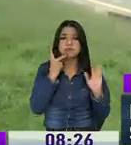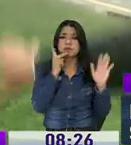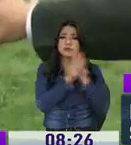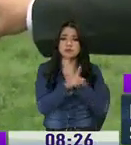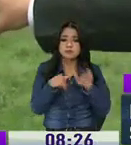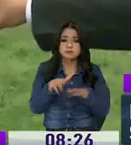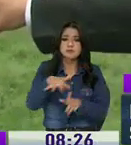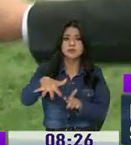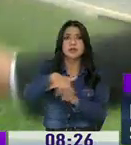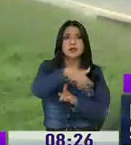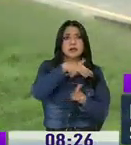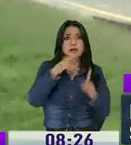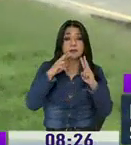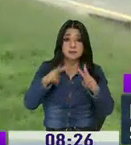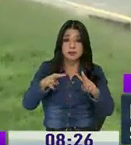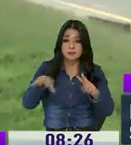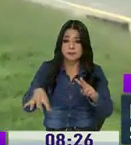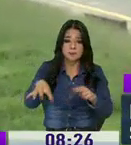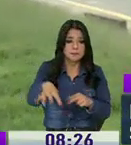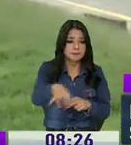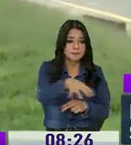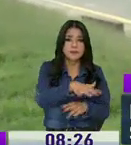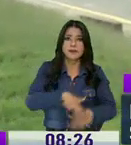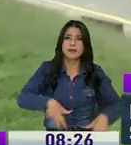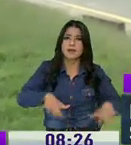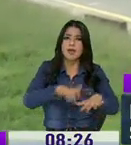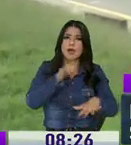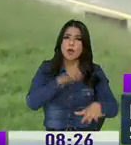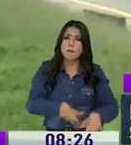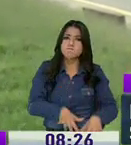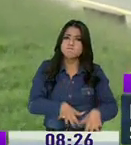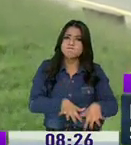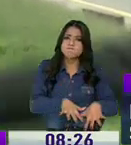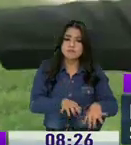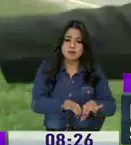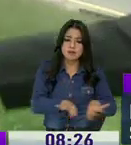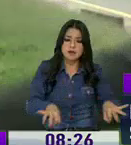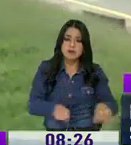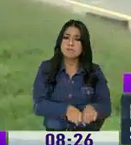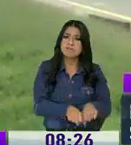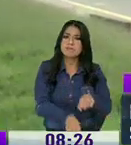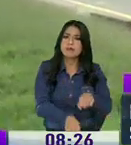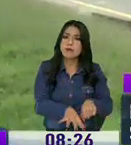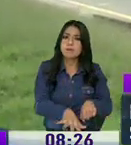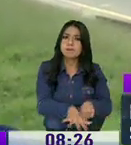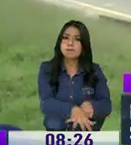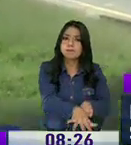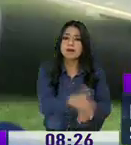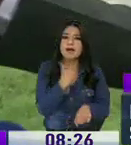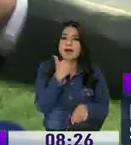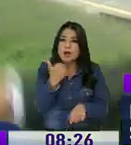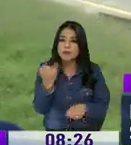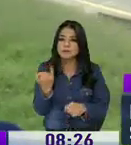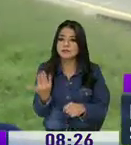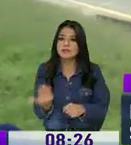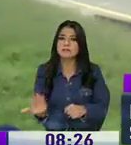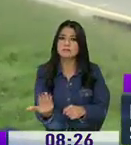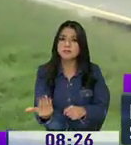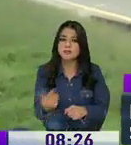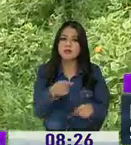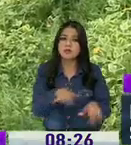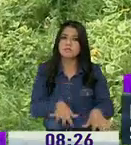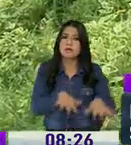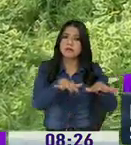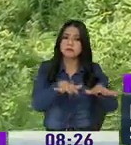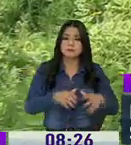descuidado. Usted puede ver las áreas que están un poquito como que unas con césped y otras con no, y la hierba está ya muy